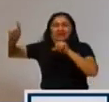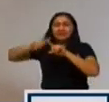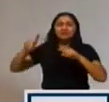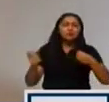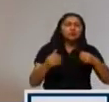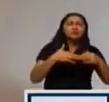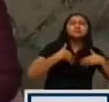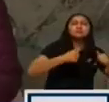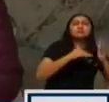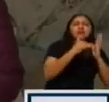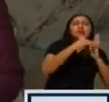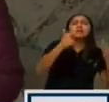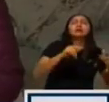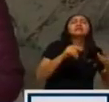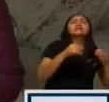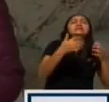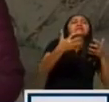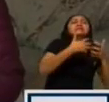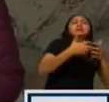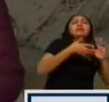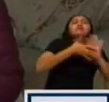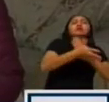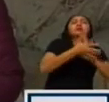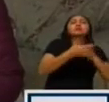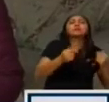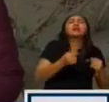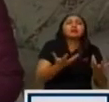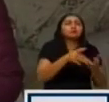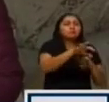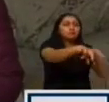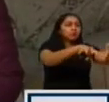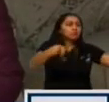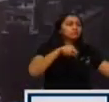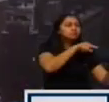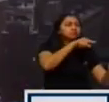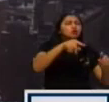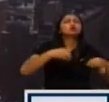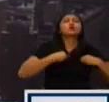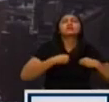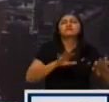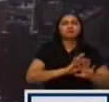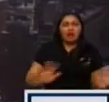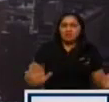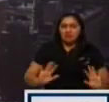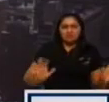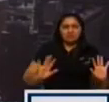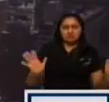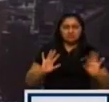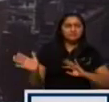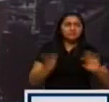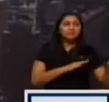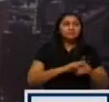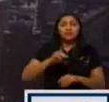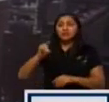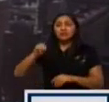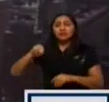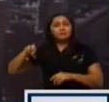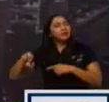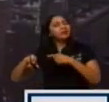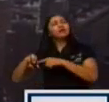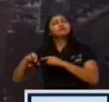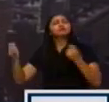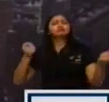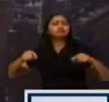para la focalización. ¿Cuenta con servicio de recolección de basura? Sí, señor. El DNP dirige los lineamientos de operación